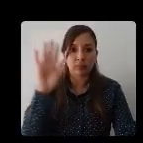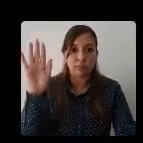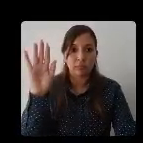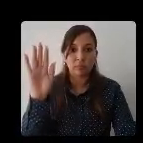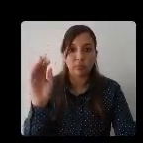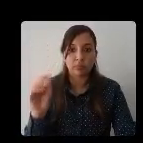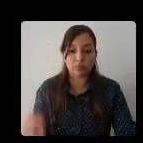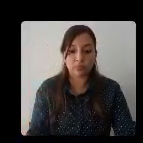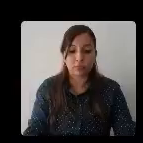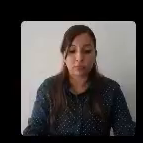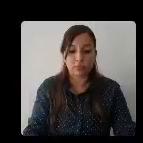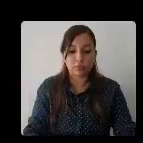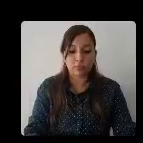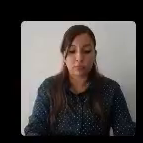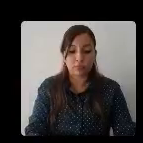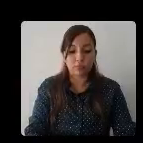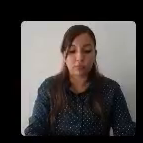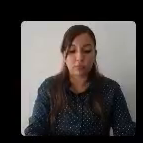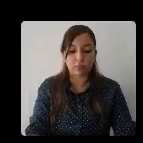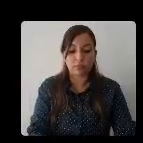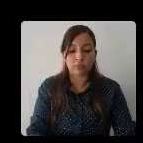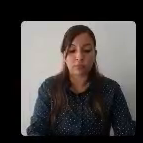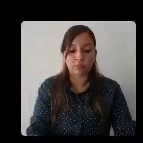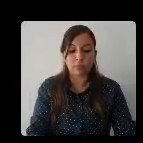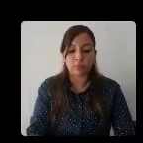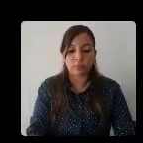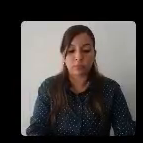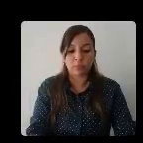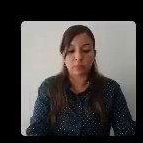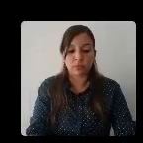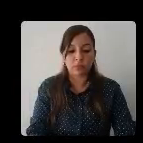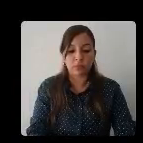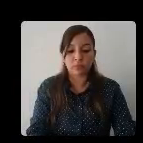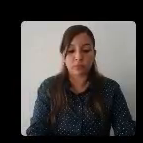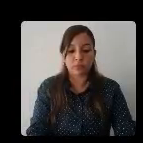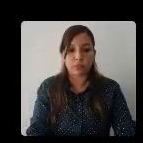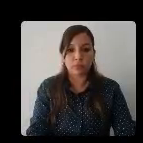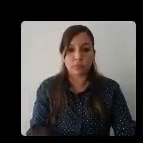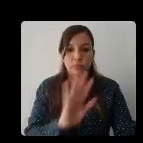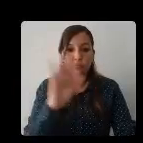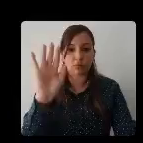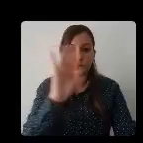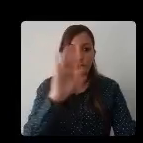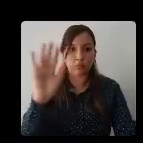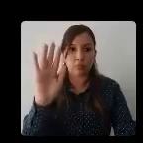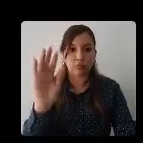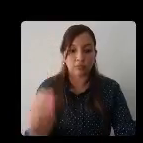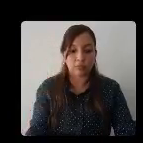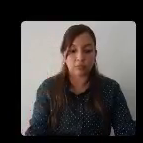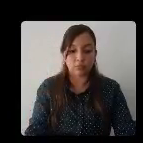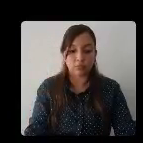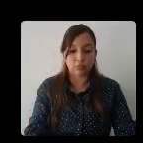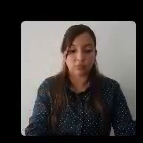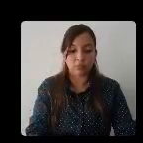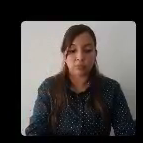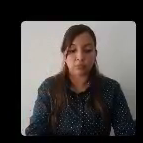eso. Y siempre vemos, por eso hay mucha gente, verle un hábitat a un animal. Ustedes son llenos de alegría verle a un animalito, porque está